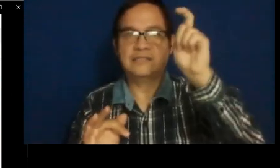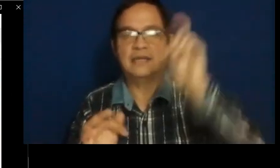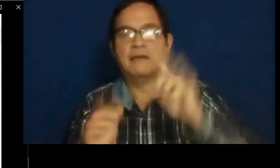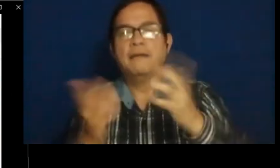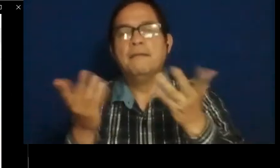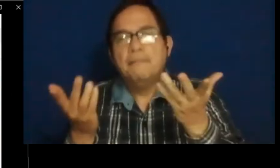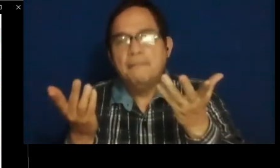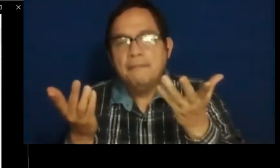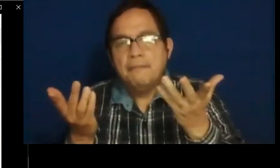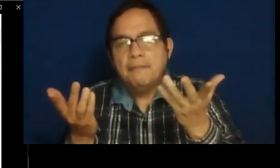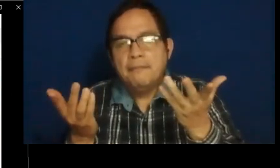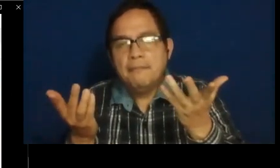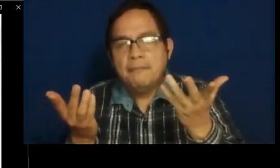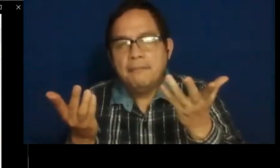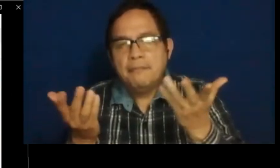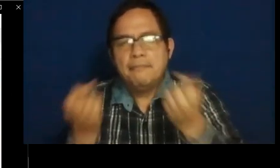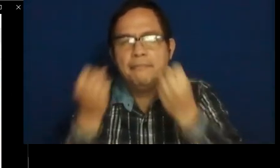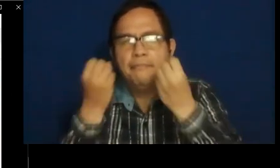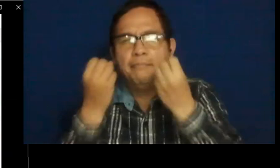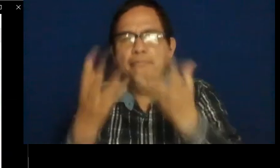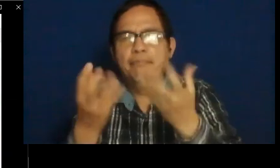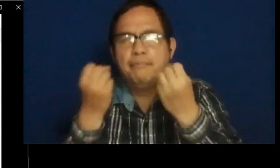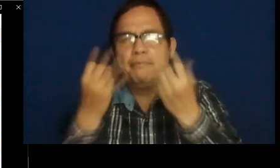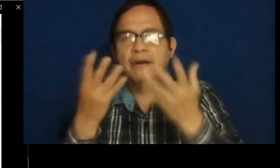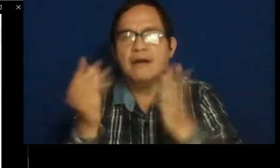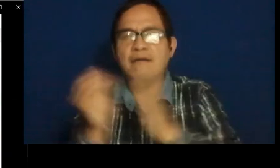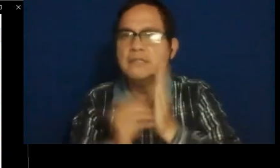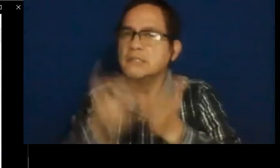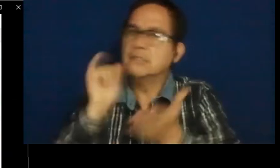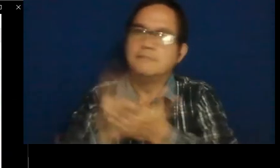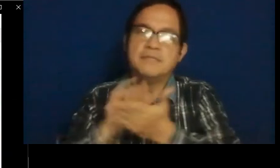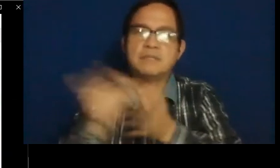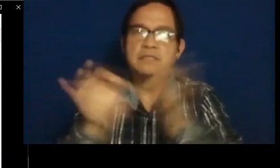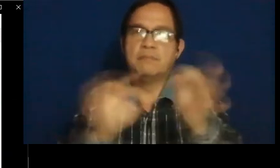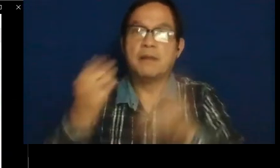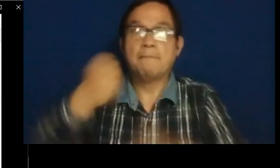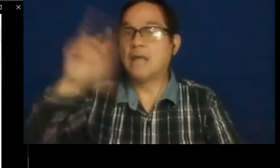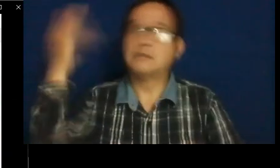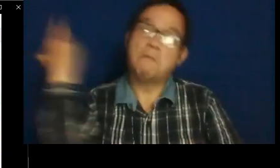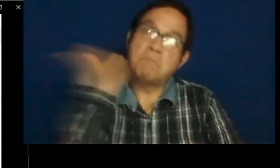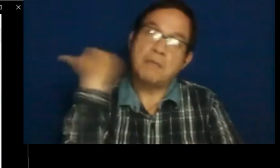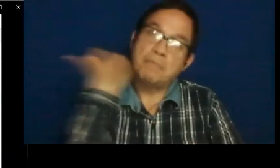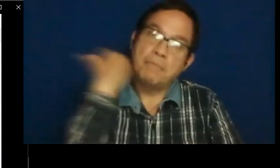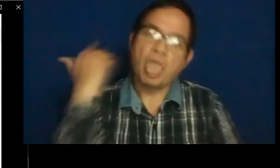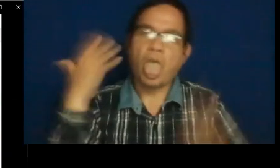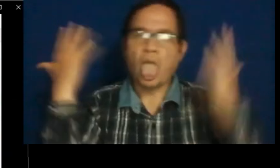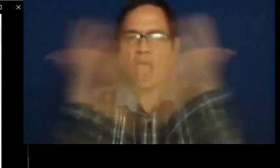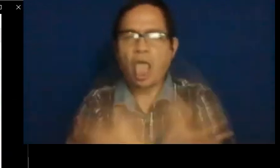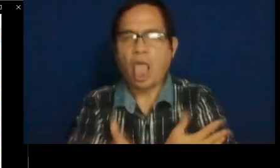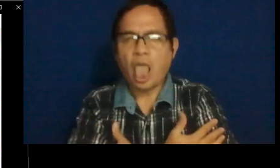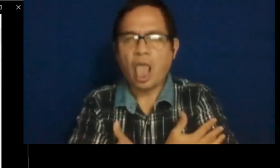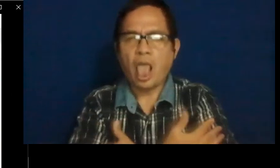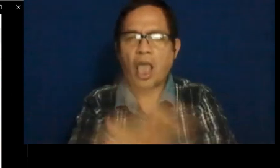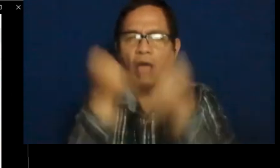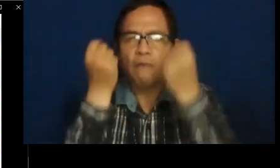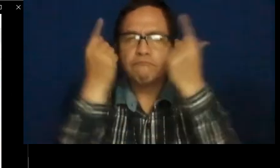que ya son varias sesiones en las cuales hago esta misma explicación y la mayoría de los estudiantes se confunden porque no lo